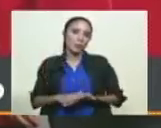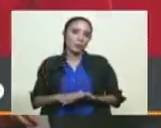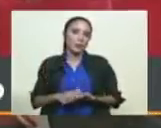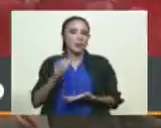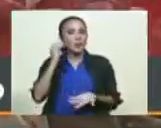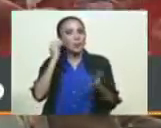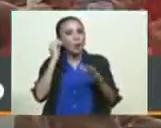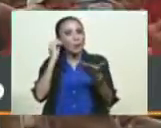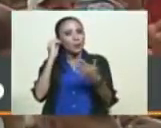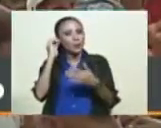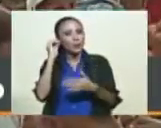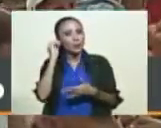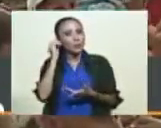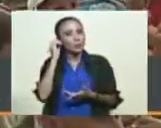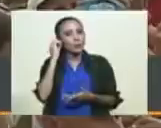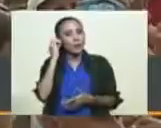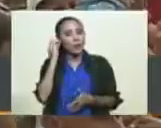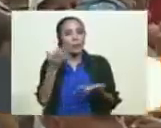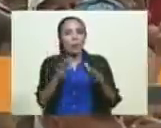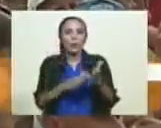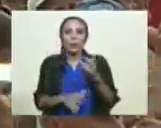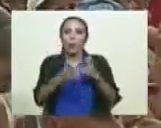mataron a un animal.